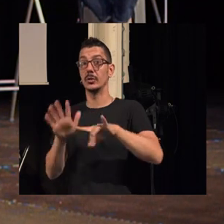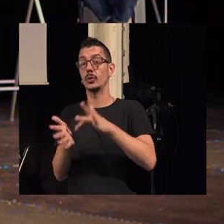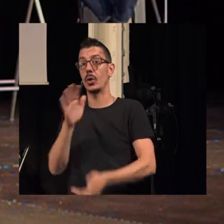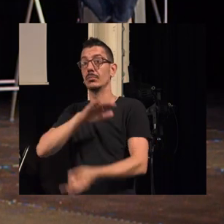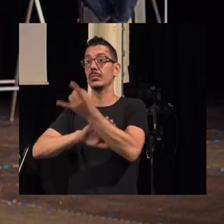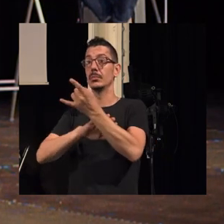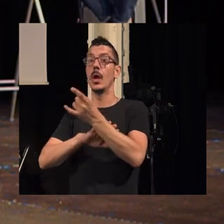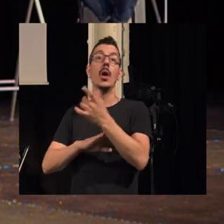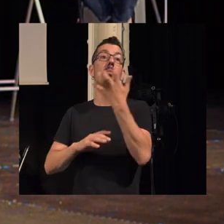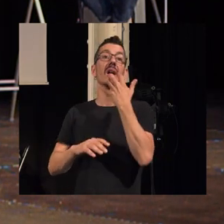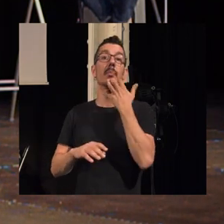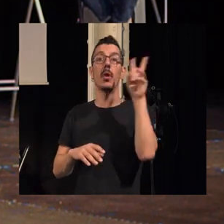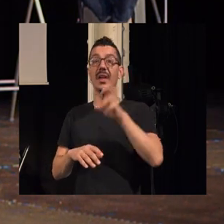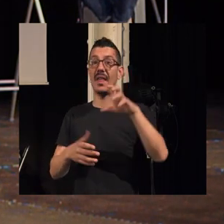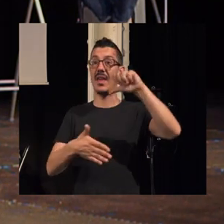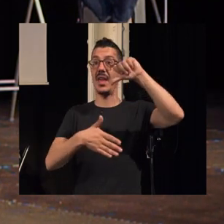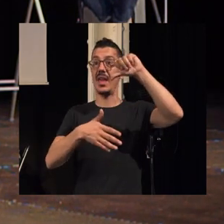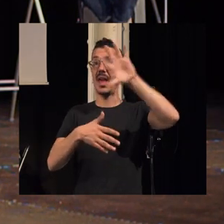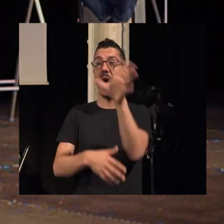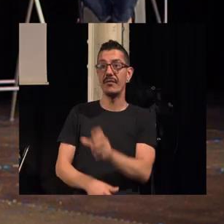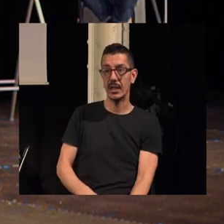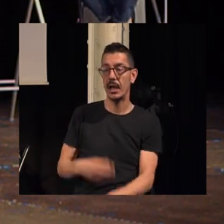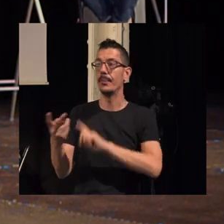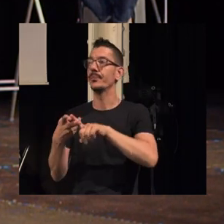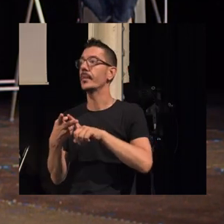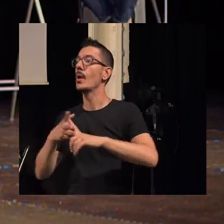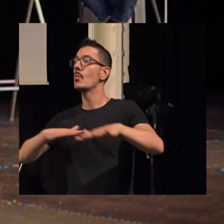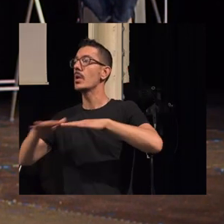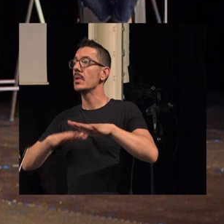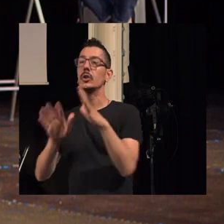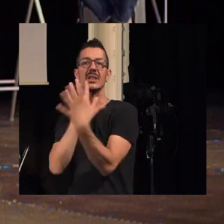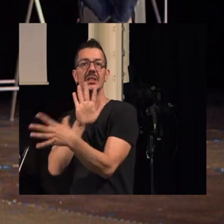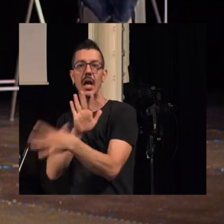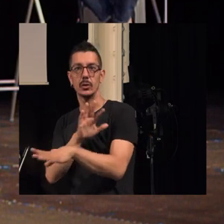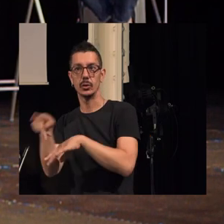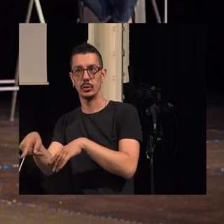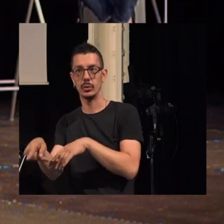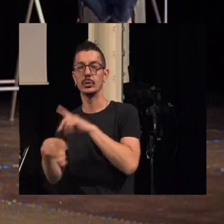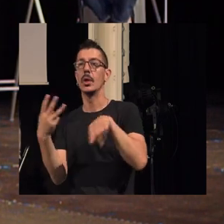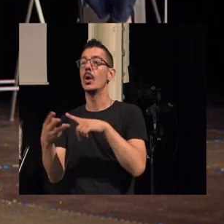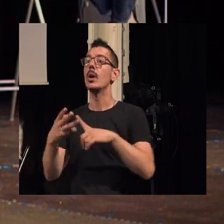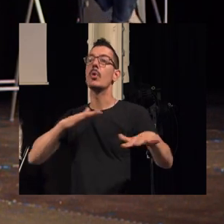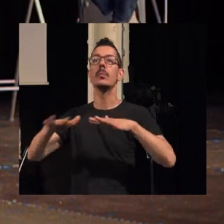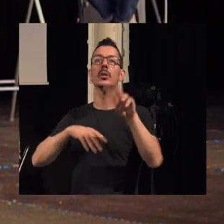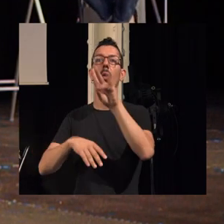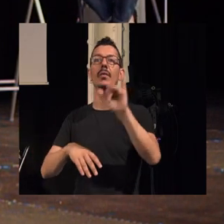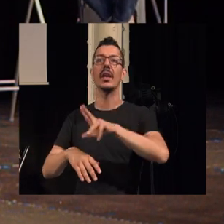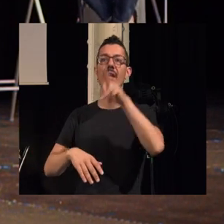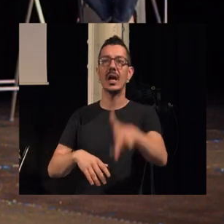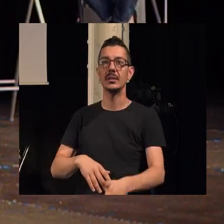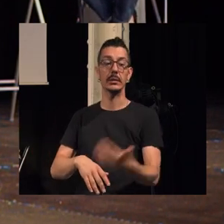mujeres gitanas. Los movimientos de VIH que están teniendo un resurgimiento desde la